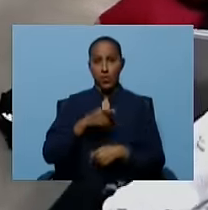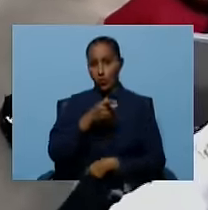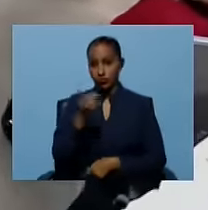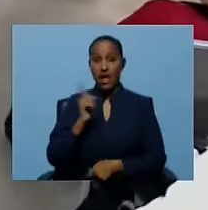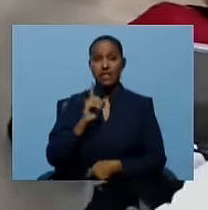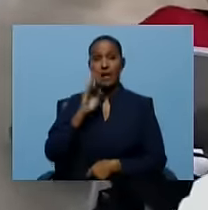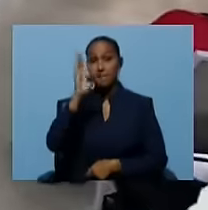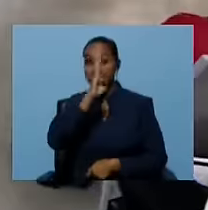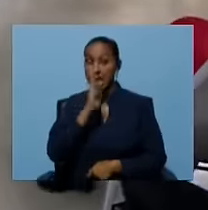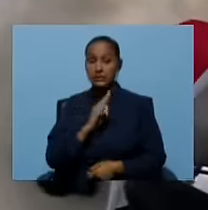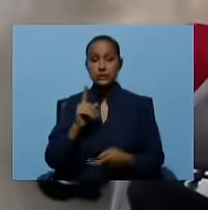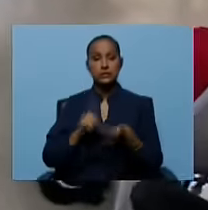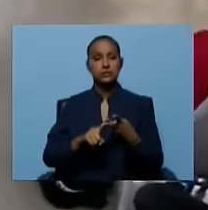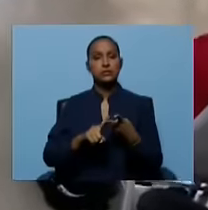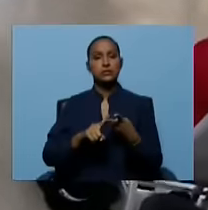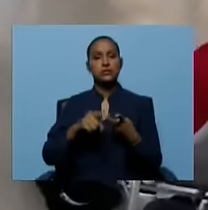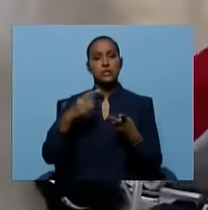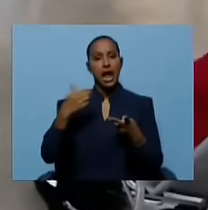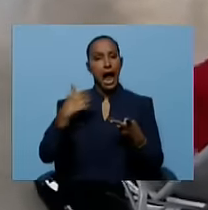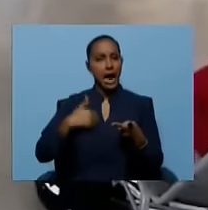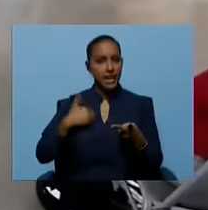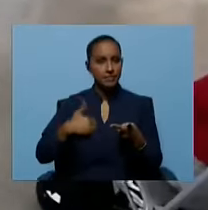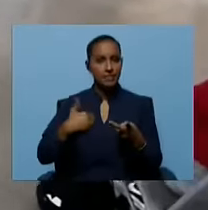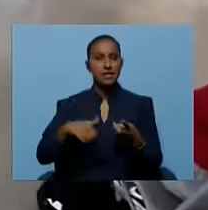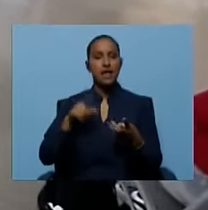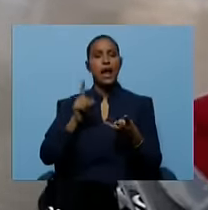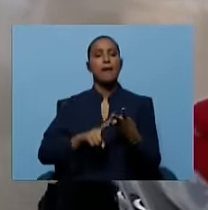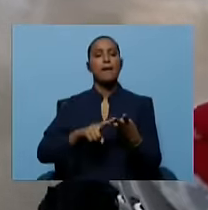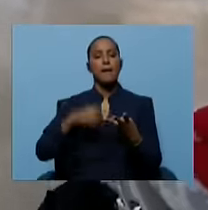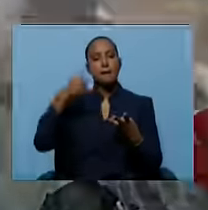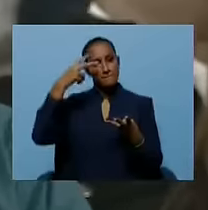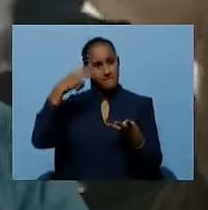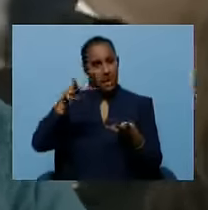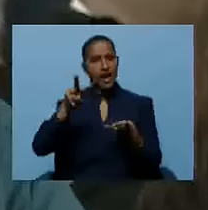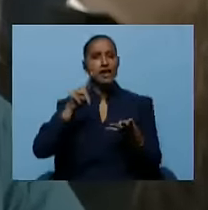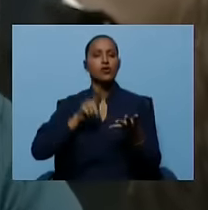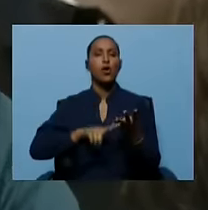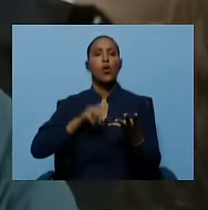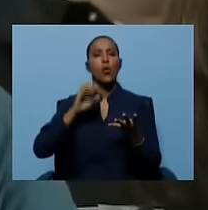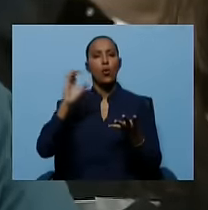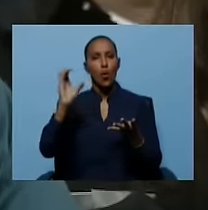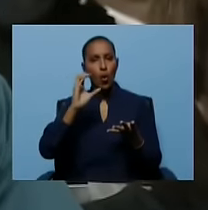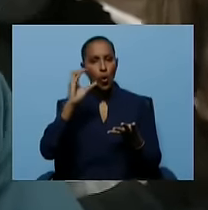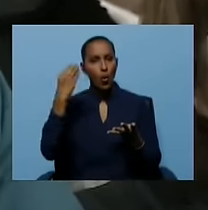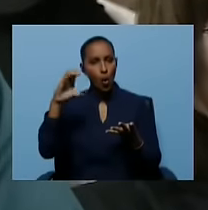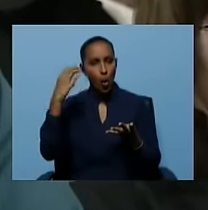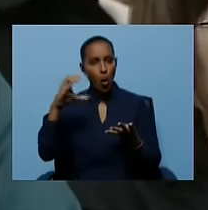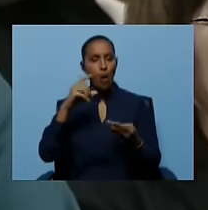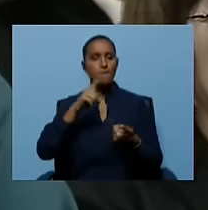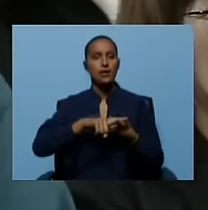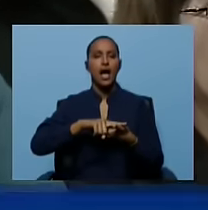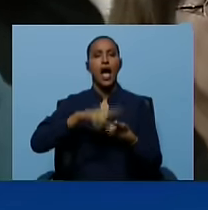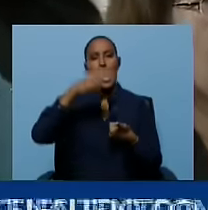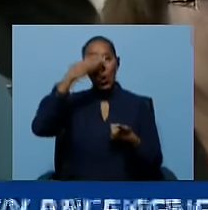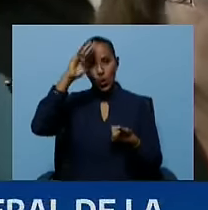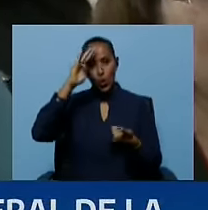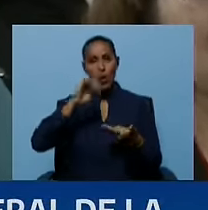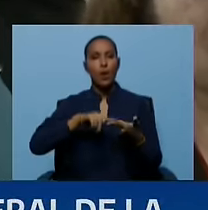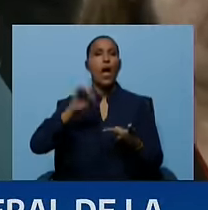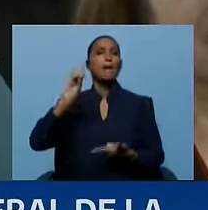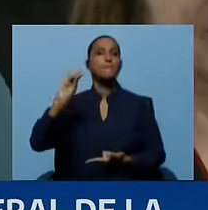Brasil, México, Colombia, Cuba, Nicaragua, Bolivia,